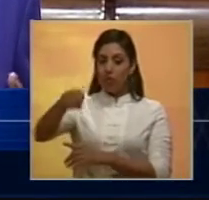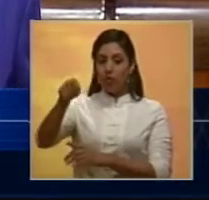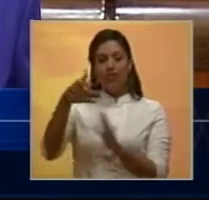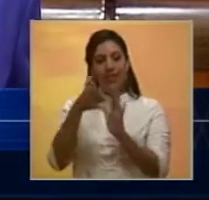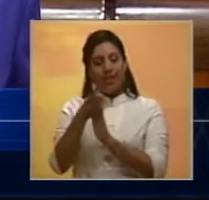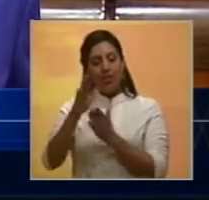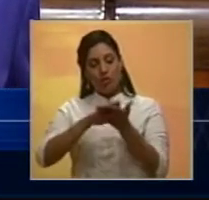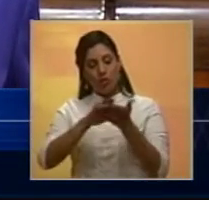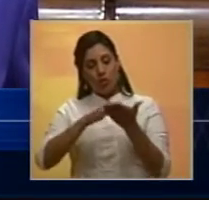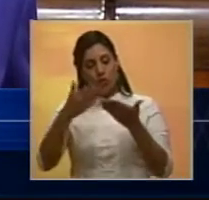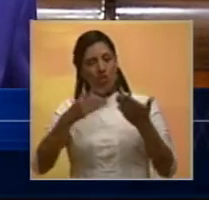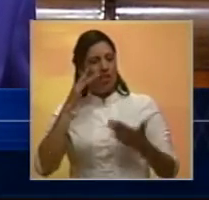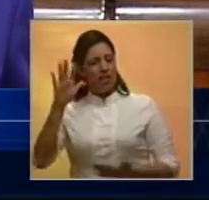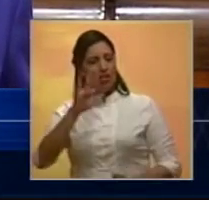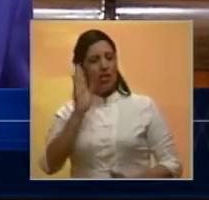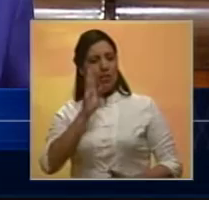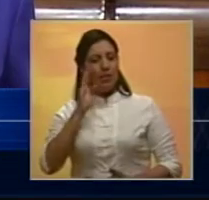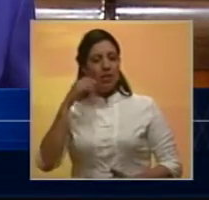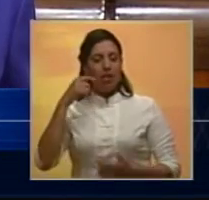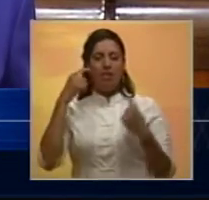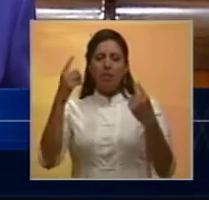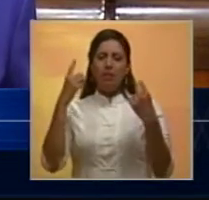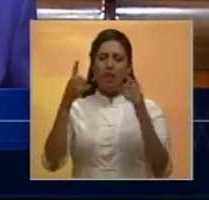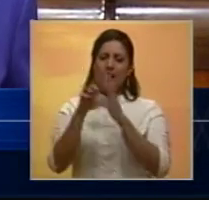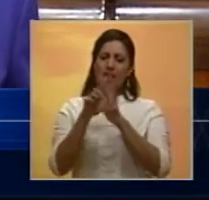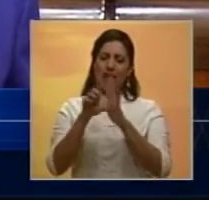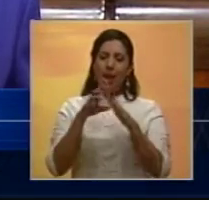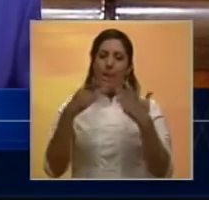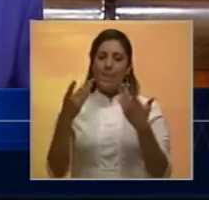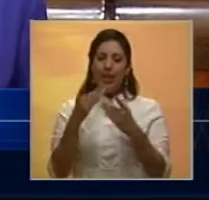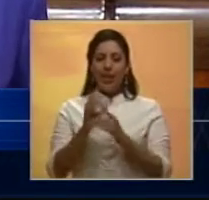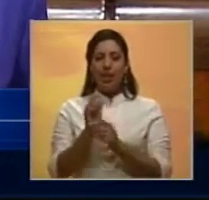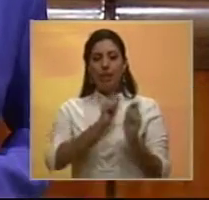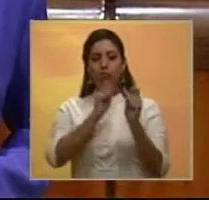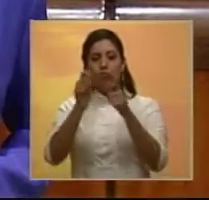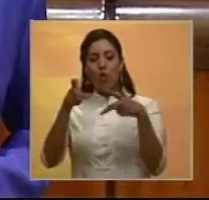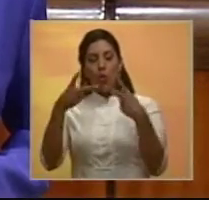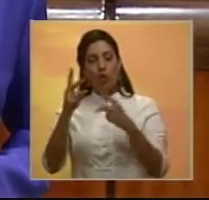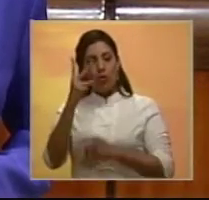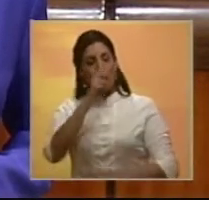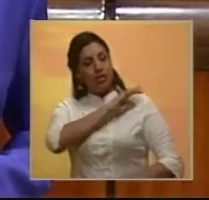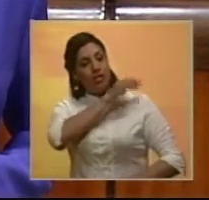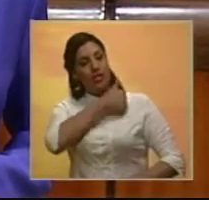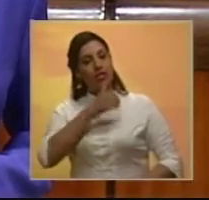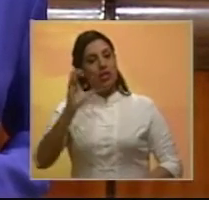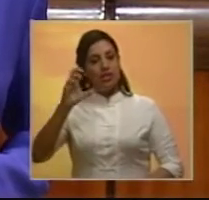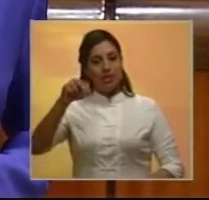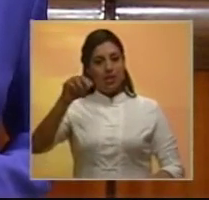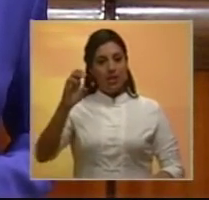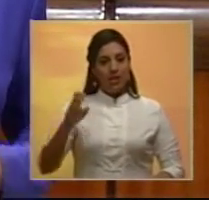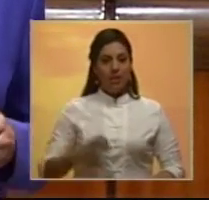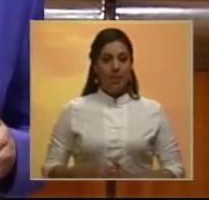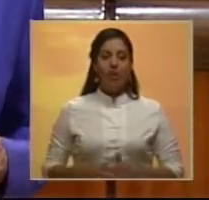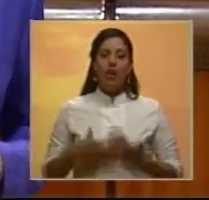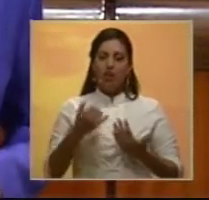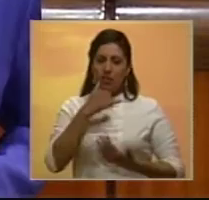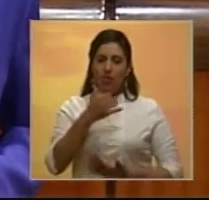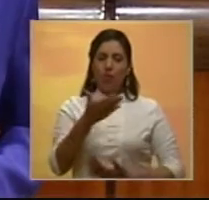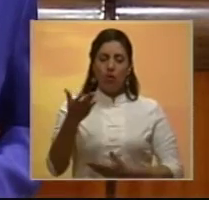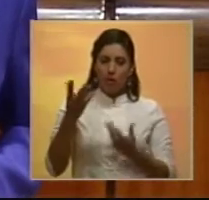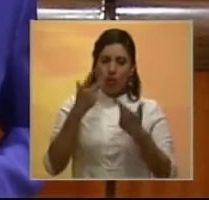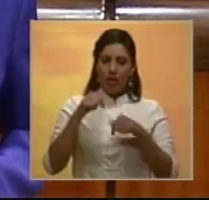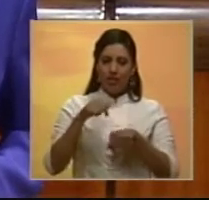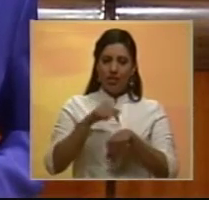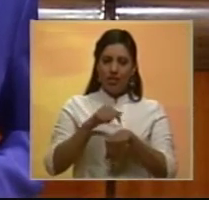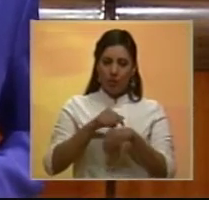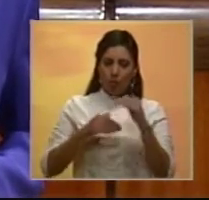que corrigiera lo que consideraba una omisión legislativa para designar a los dos rectores del Consejo Nacional Electoral. Es la información que podemos ofrecerles